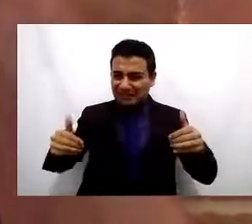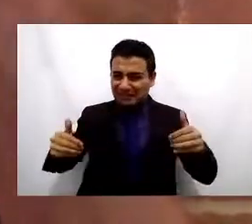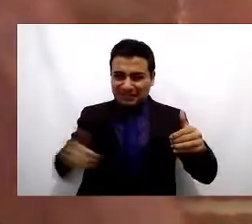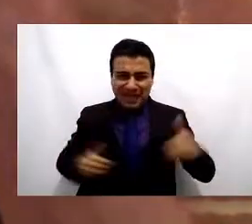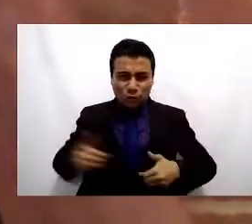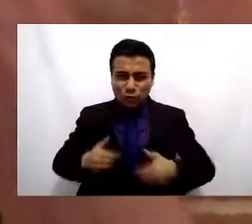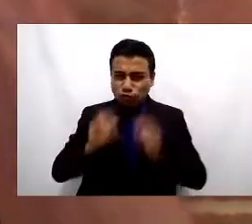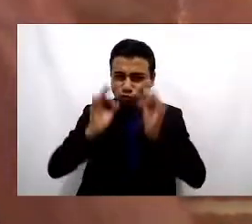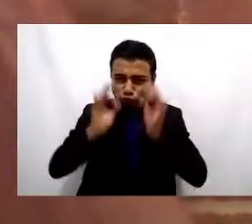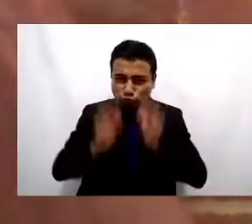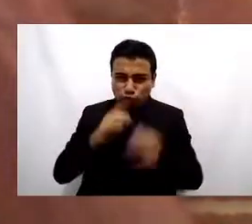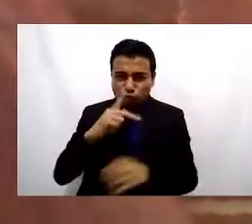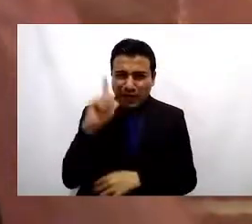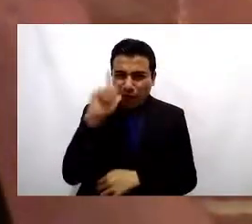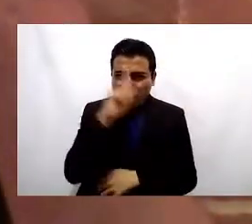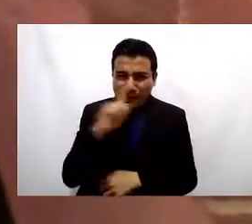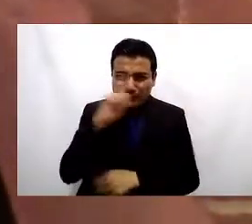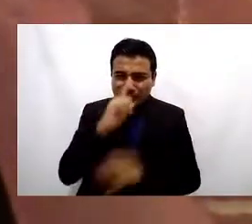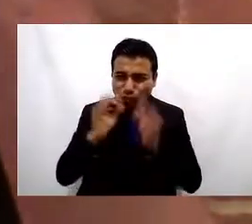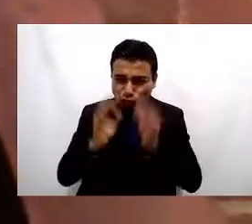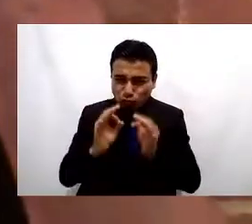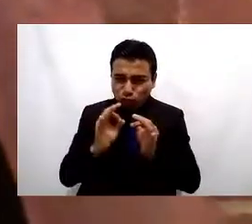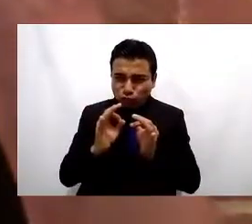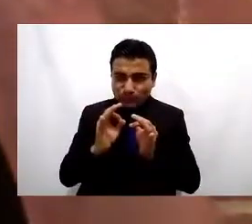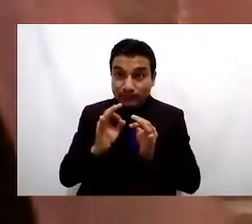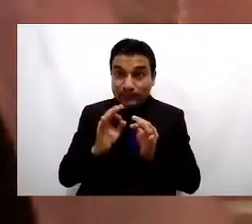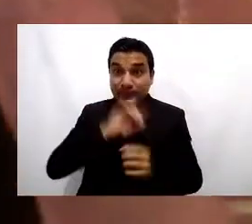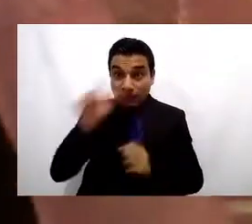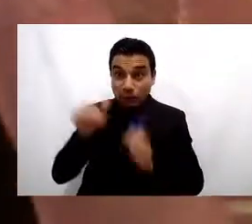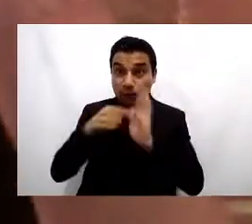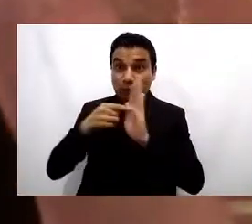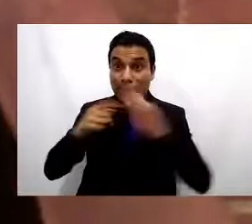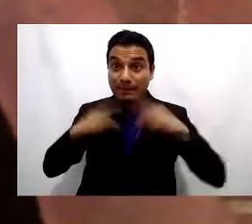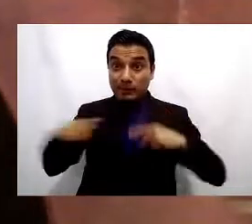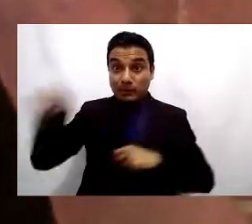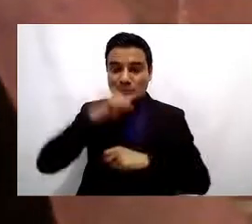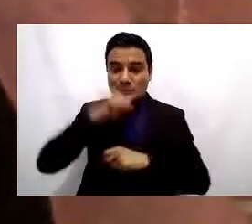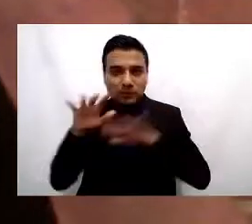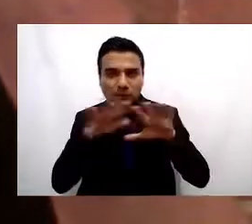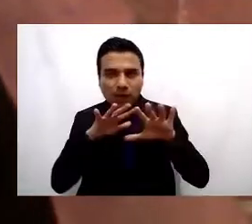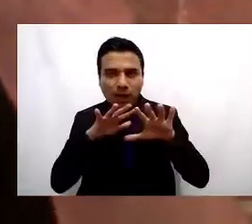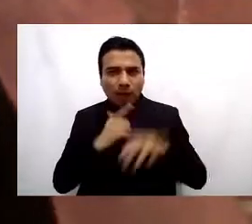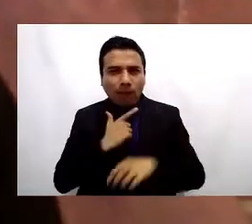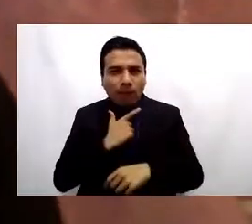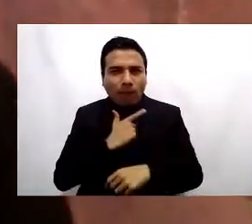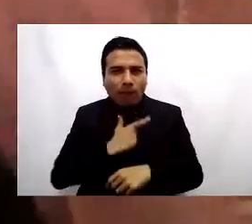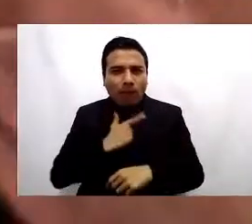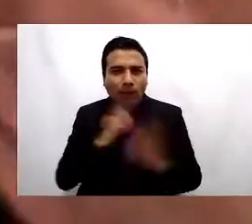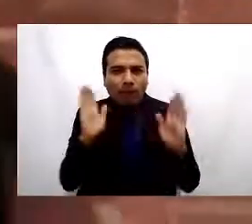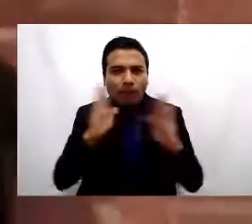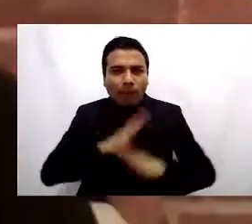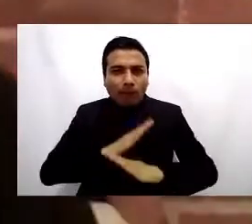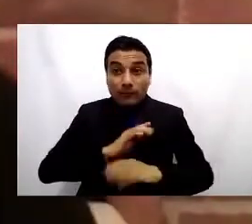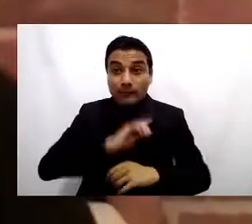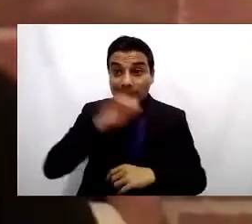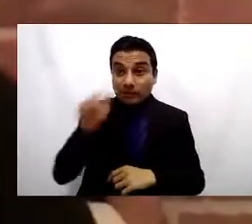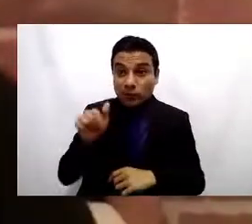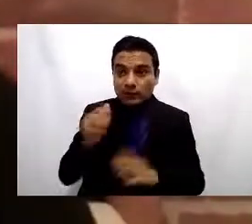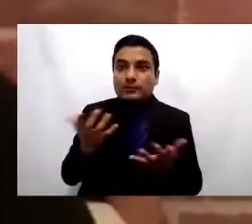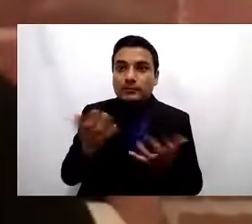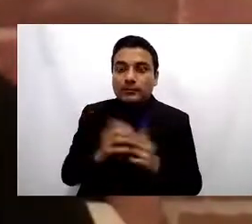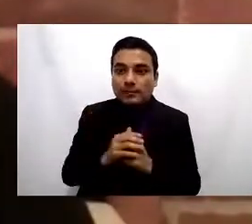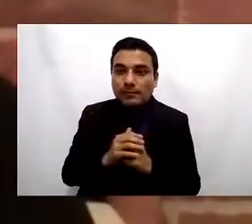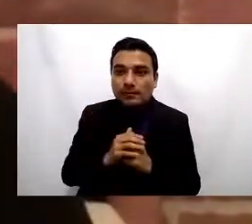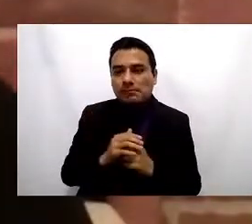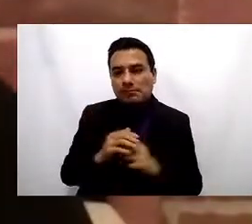así la lee el espectador, y así la disfruta. Y después, para tratar de traducirla, lo que hace es irse a comer